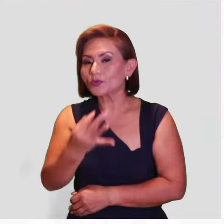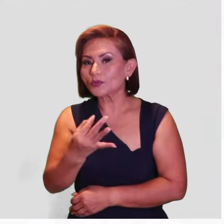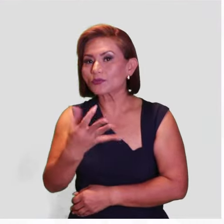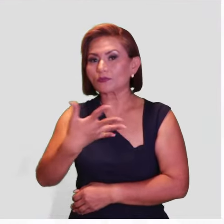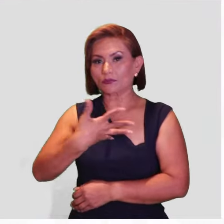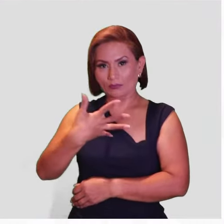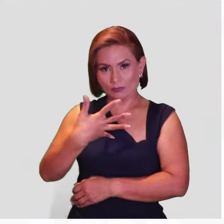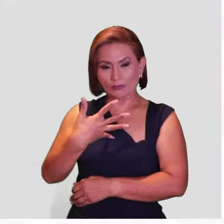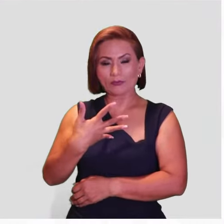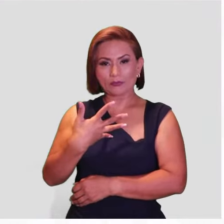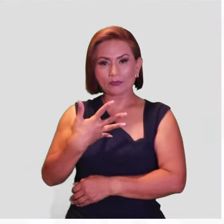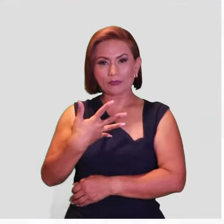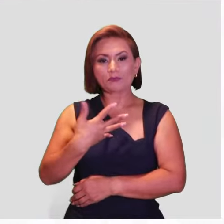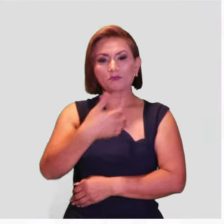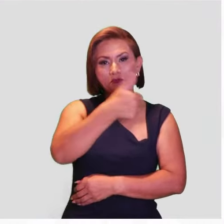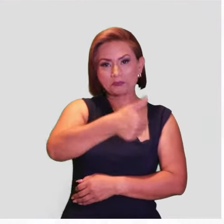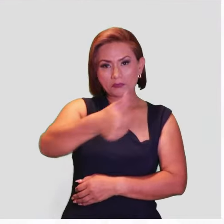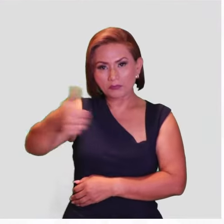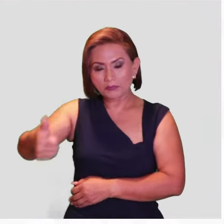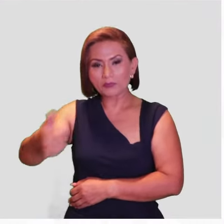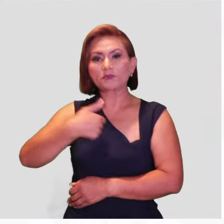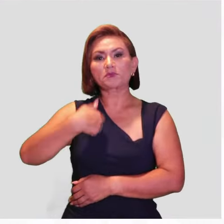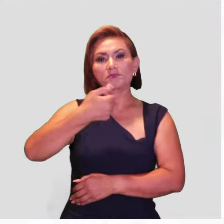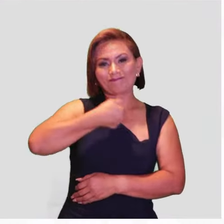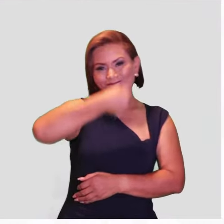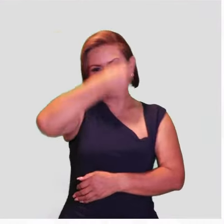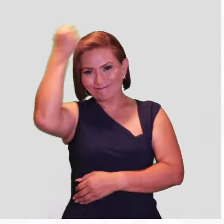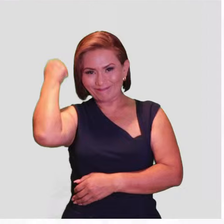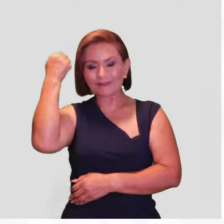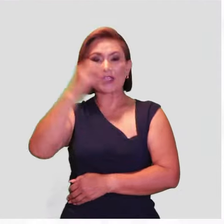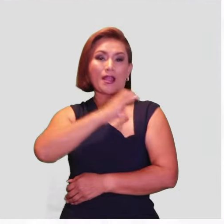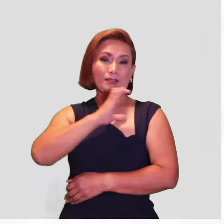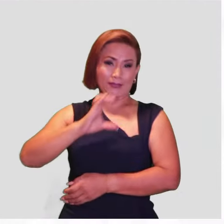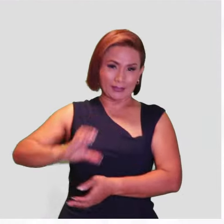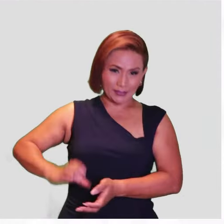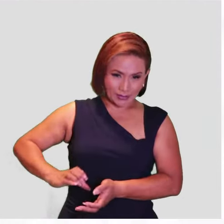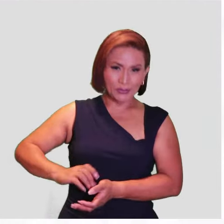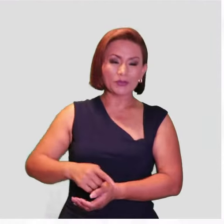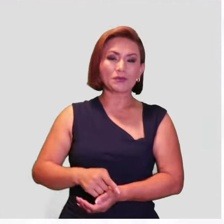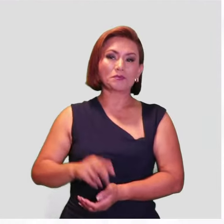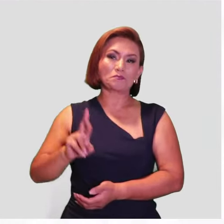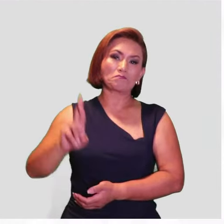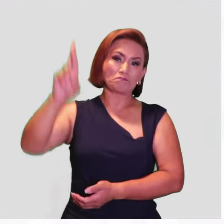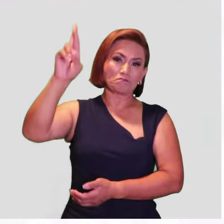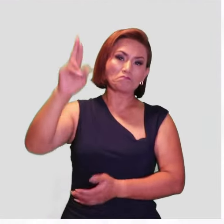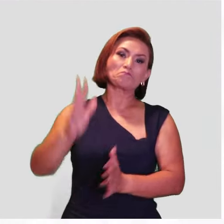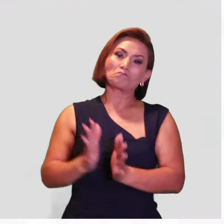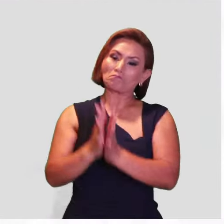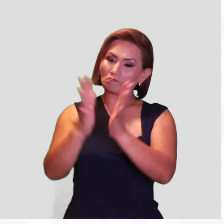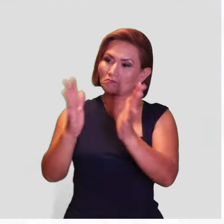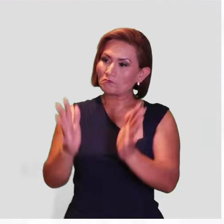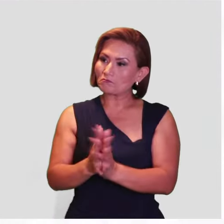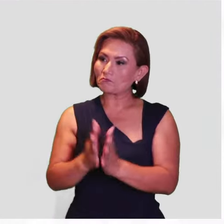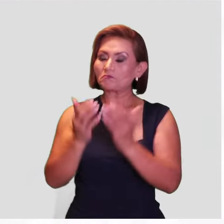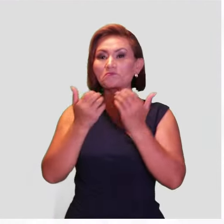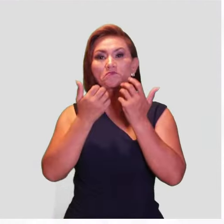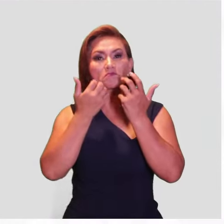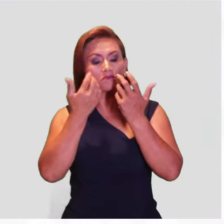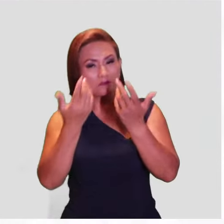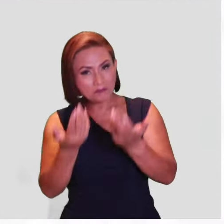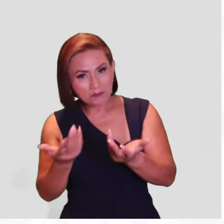aquí donde cada una de las candidaturas tiene la oportunidad de subrayar elementos que se pudieron